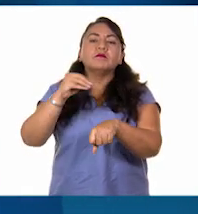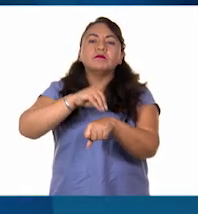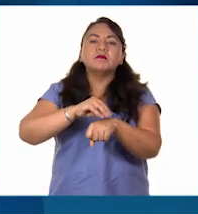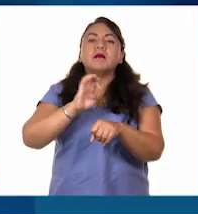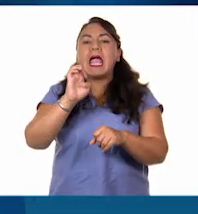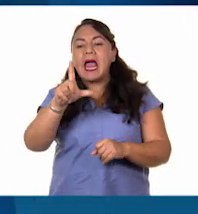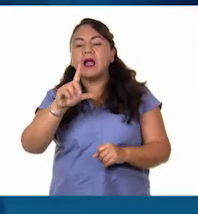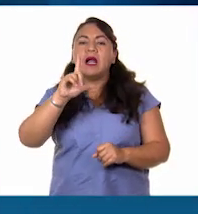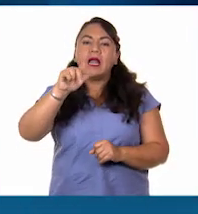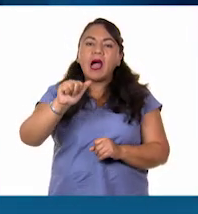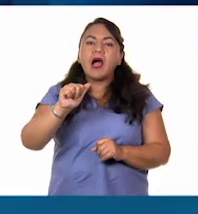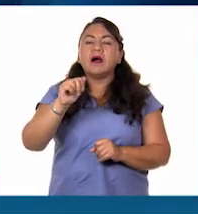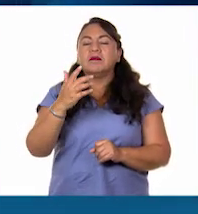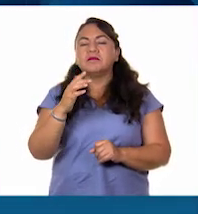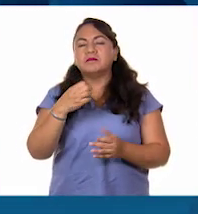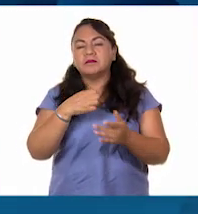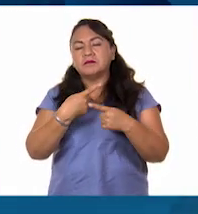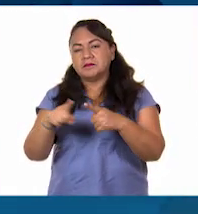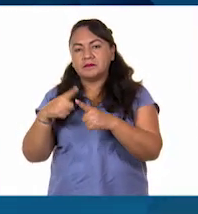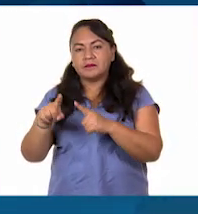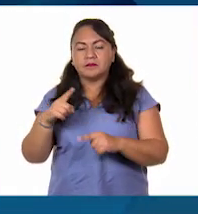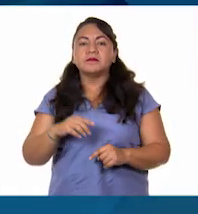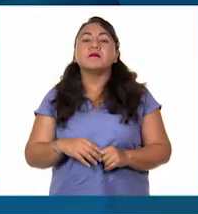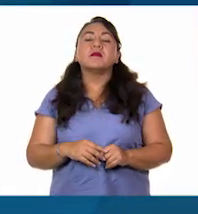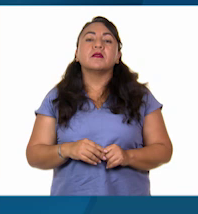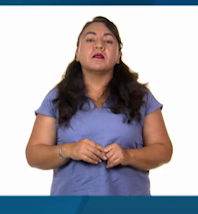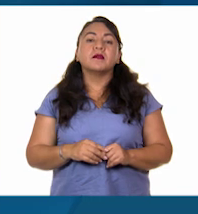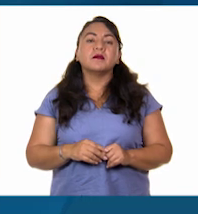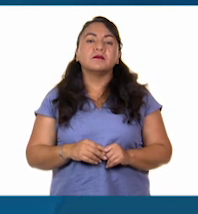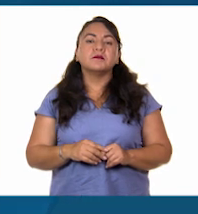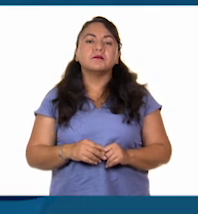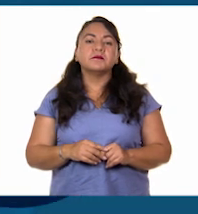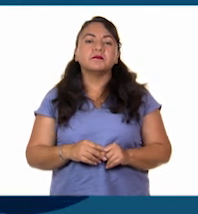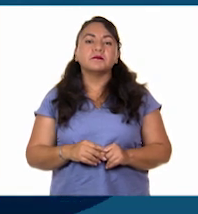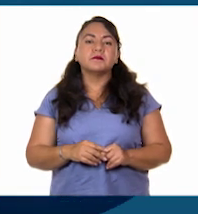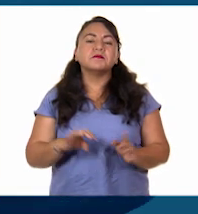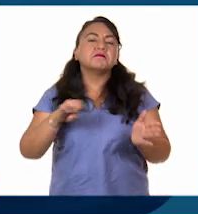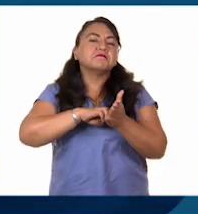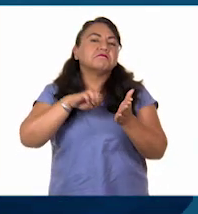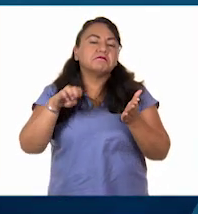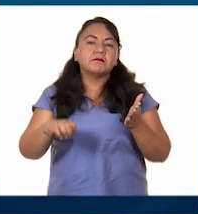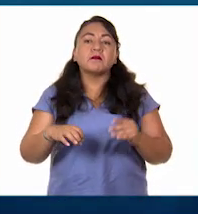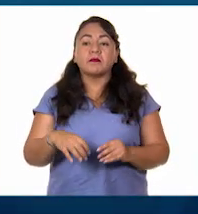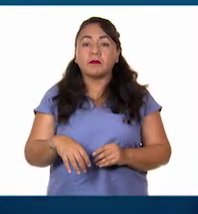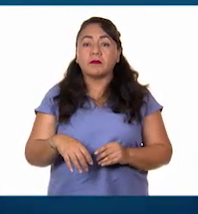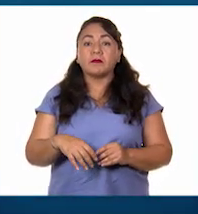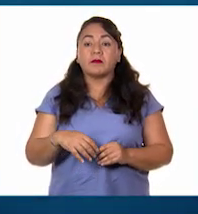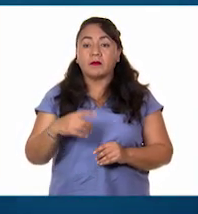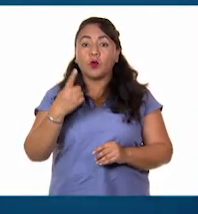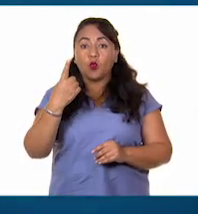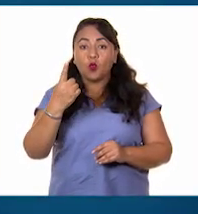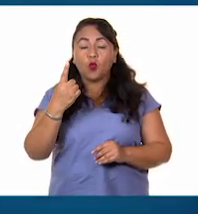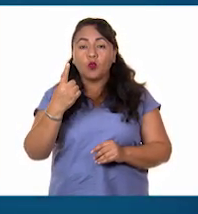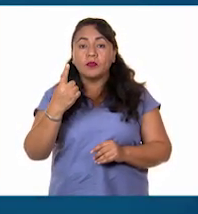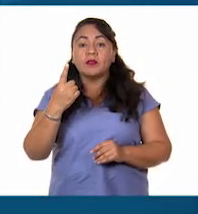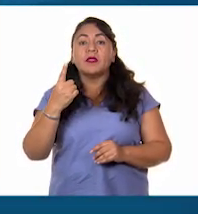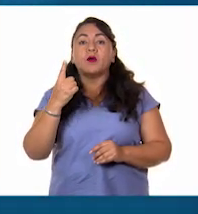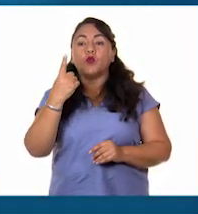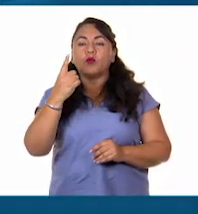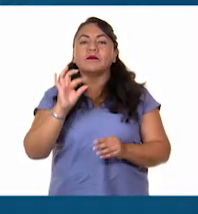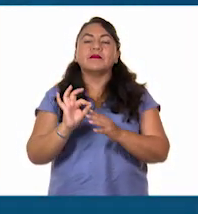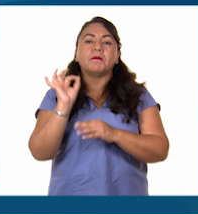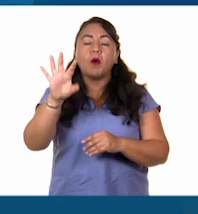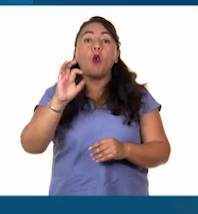artículo. Como ejemplo, puedes decir un envío o el envío,